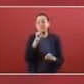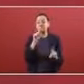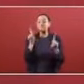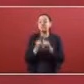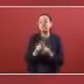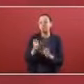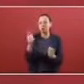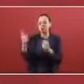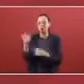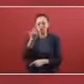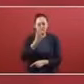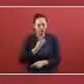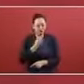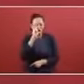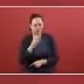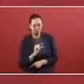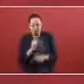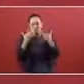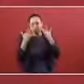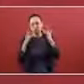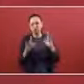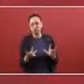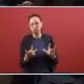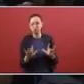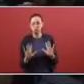parecieron los sueldos